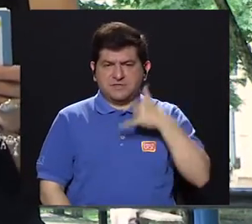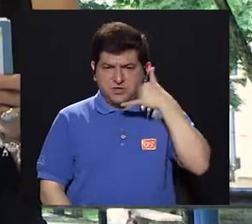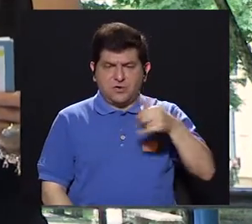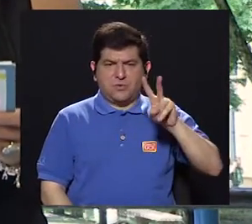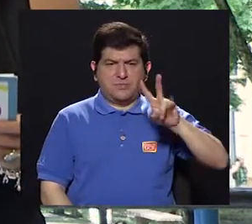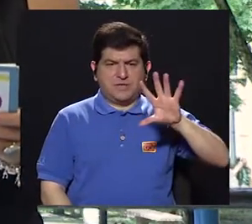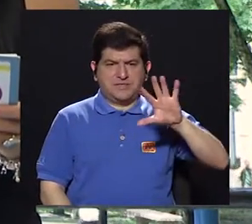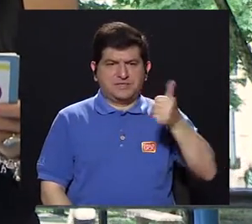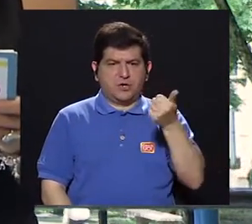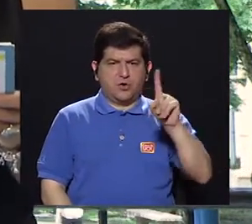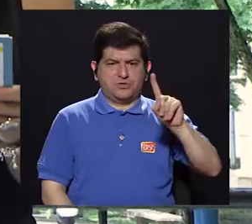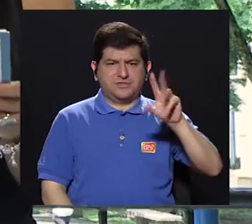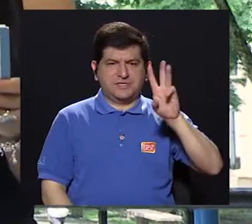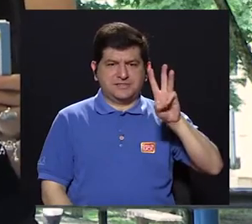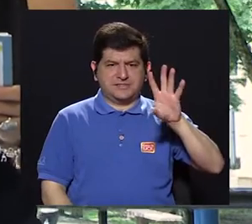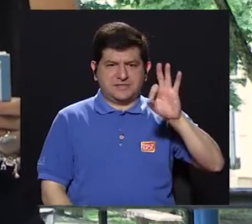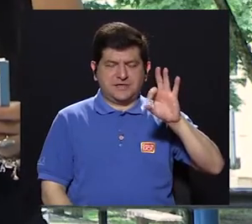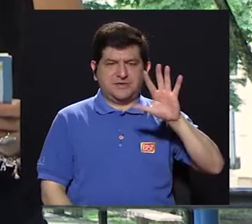a nuestro teléfono